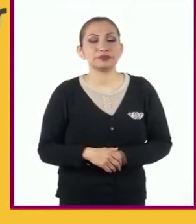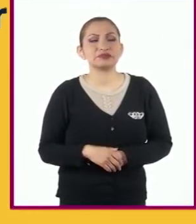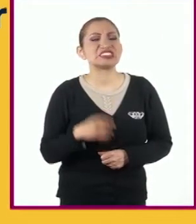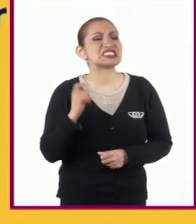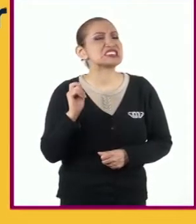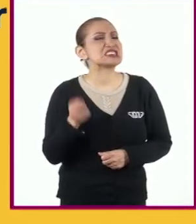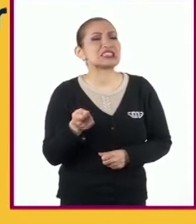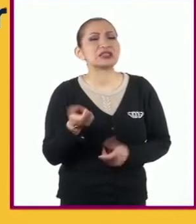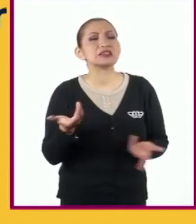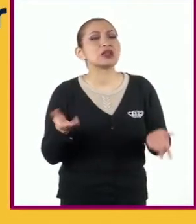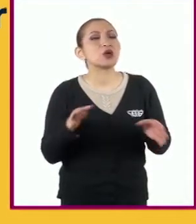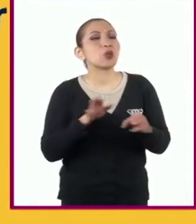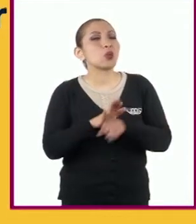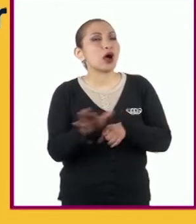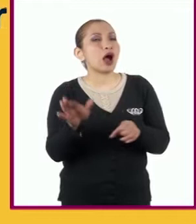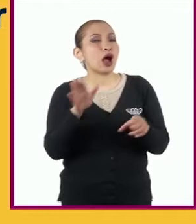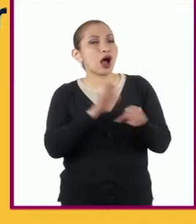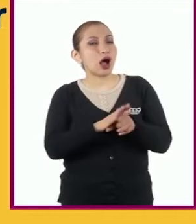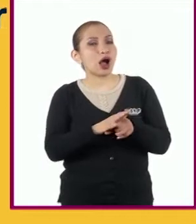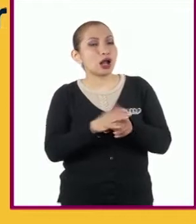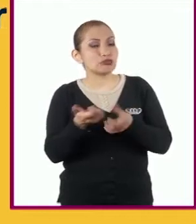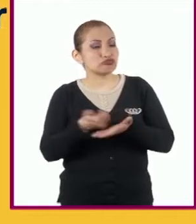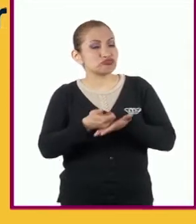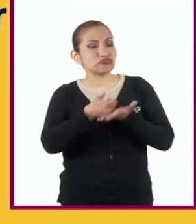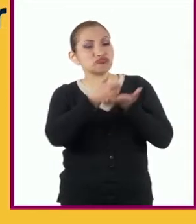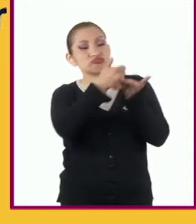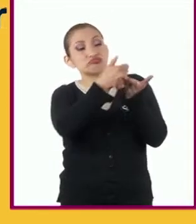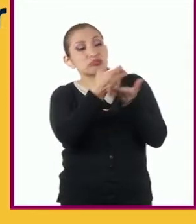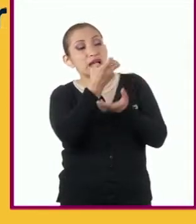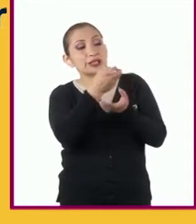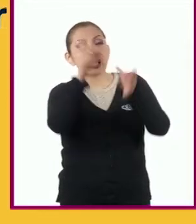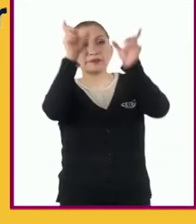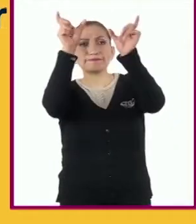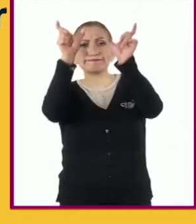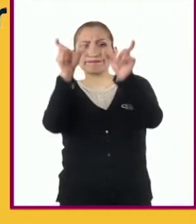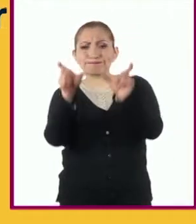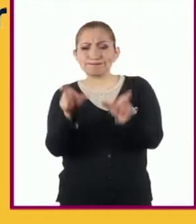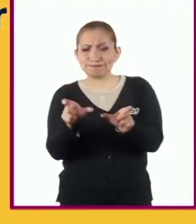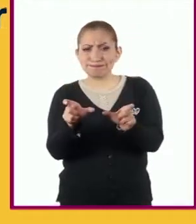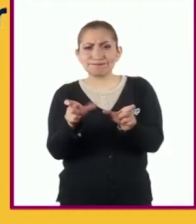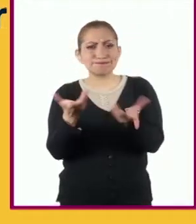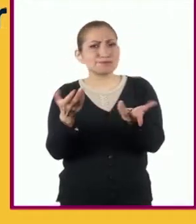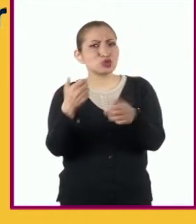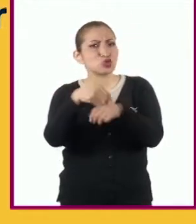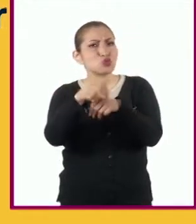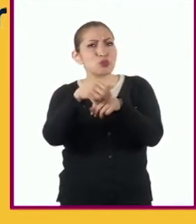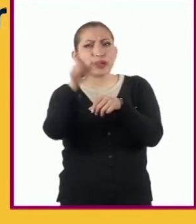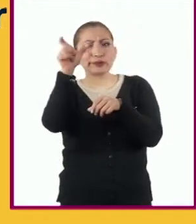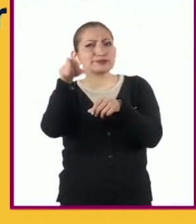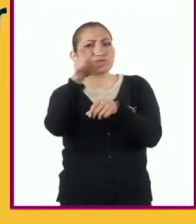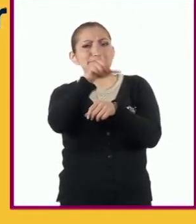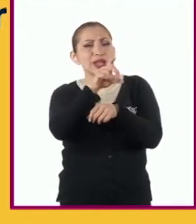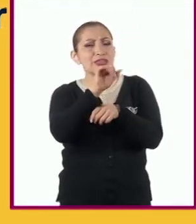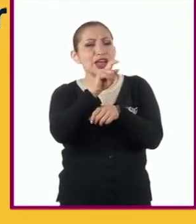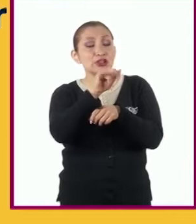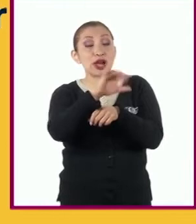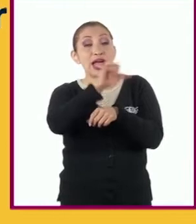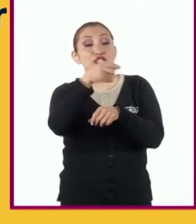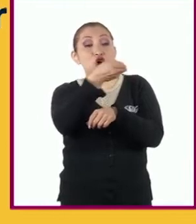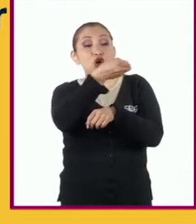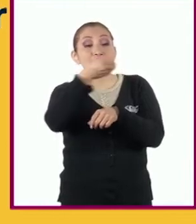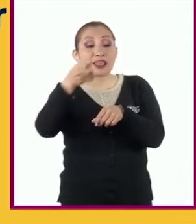¿Qué es y cuál es la utilidad de la tabla de datos? Es una forma de